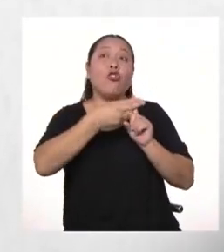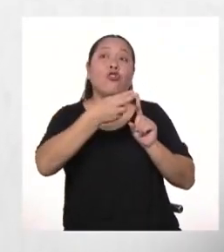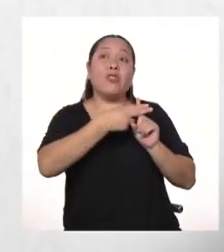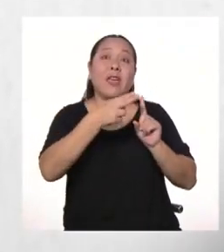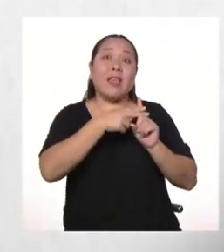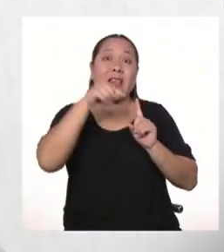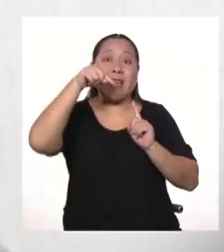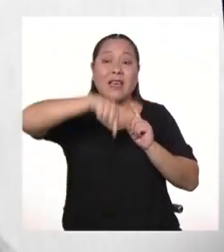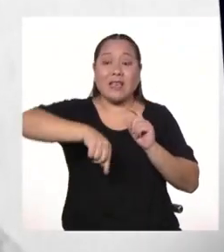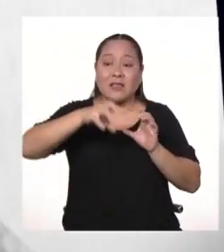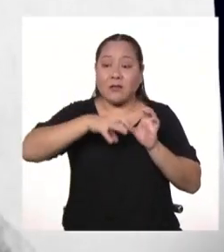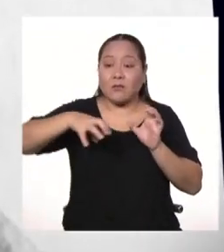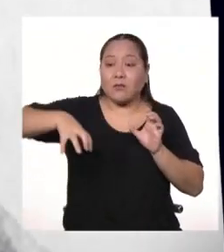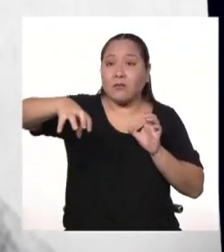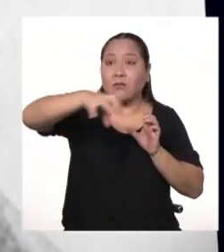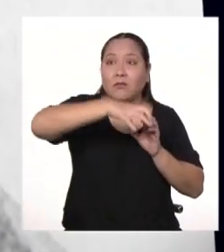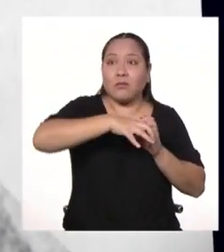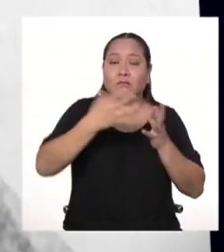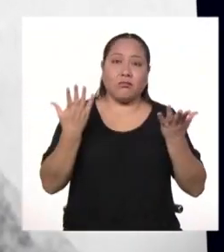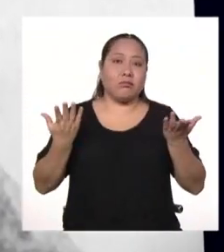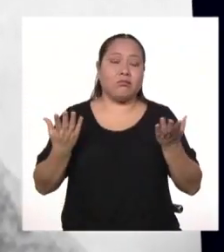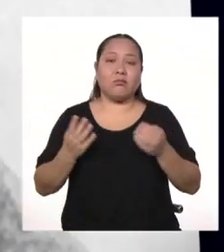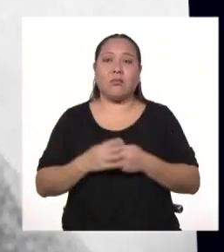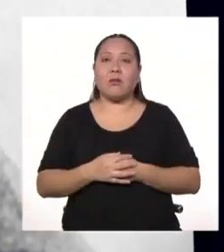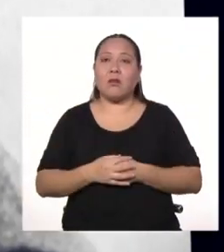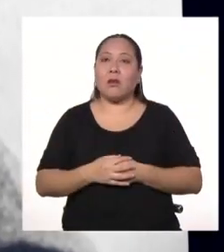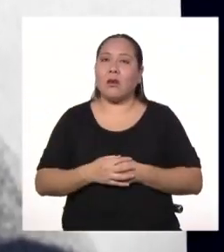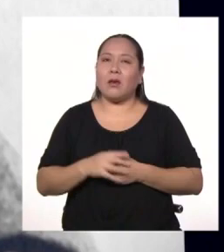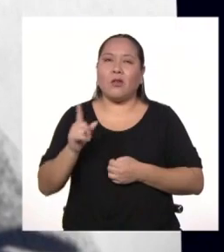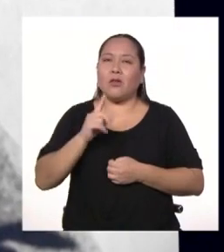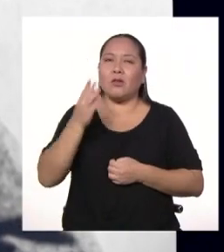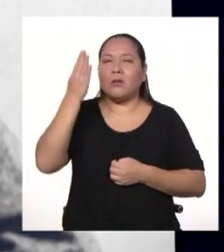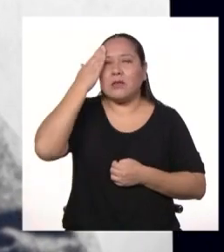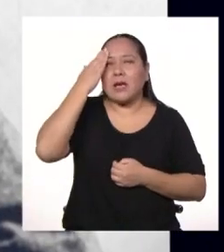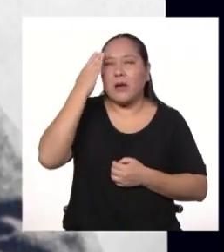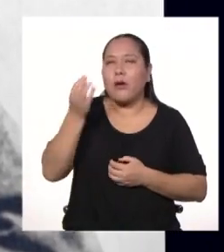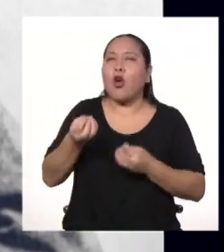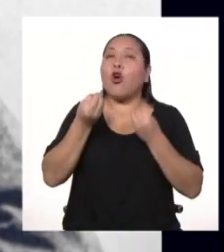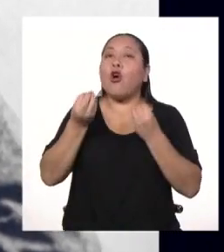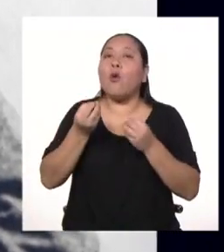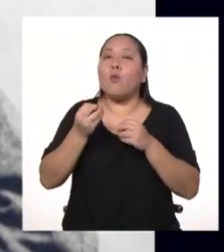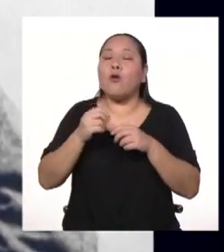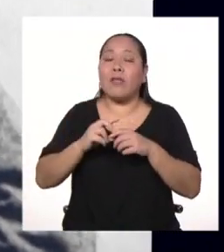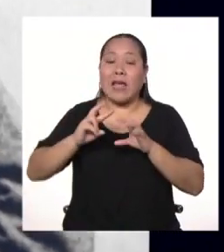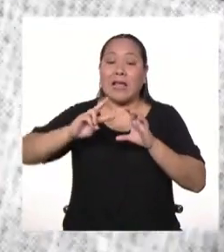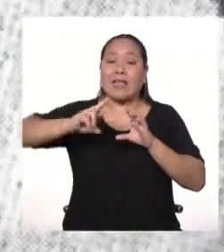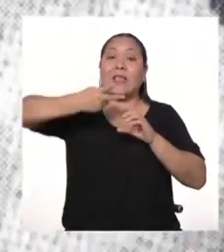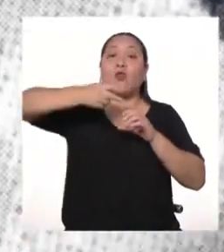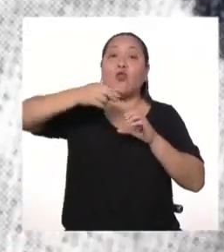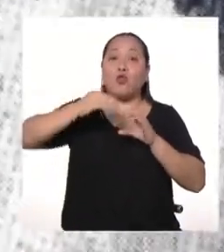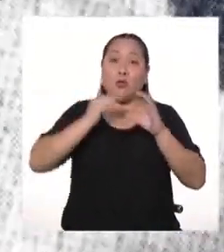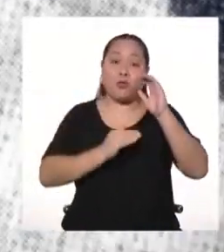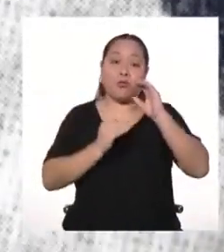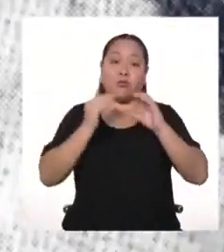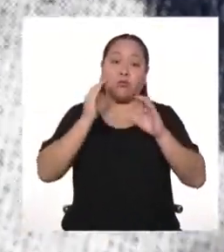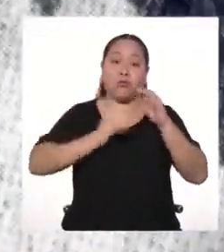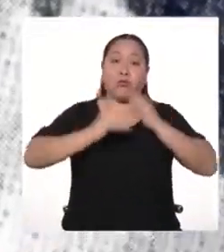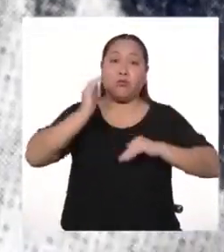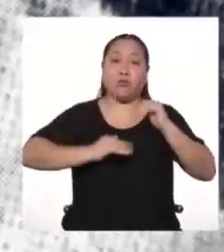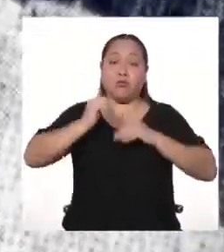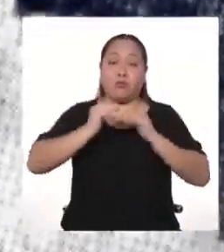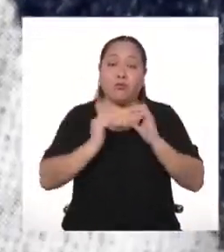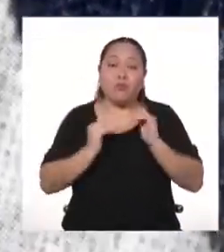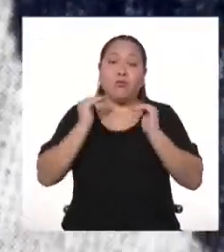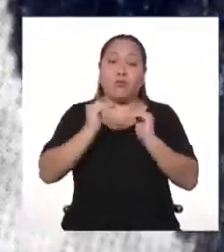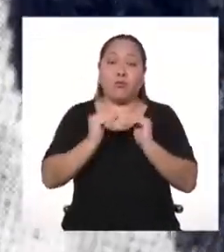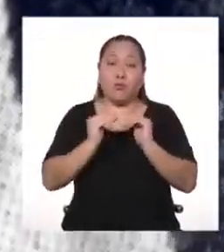de representantes, en circunstancias poco claras, cae desde un segundo piso. Se quiebra el cuello y